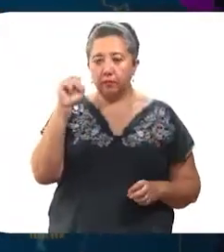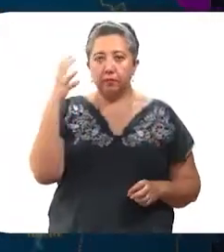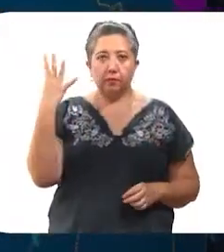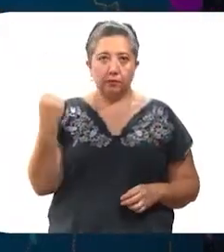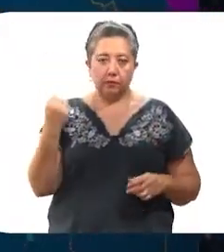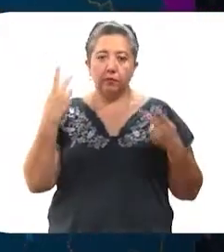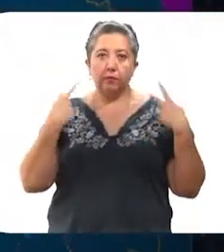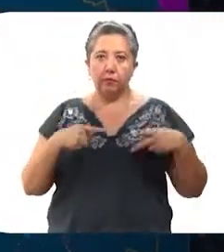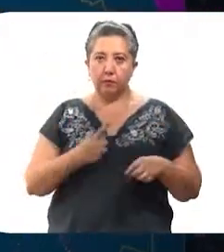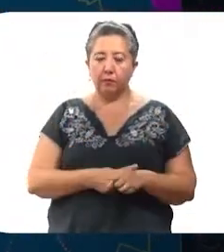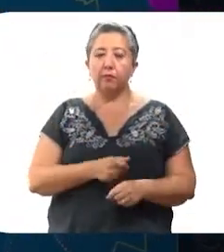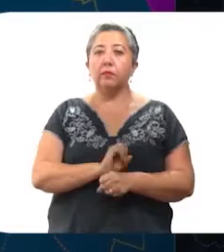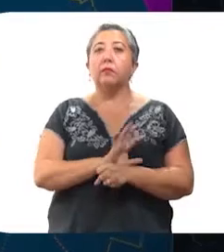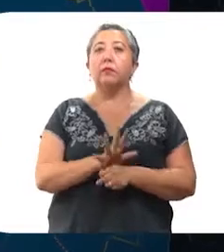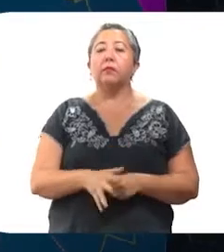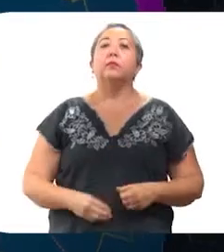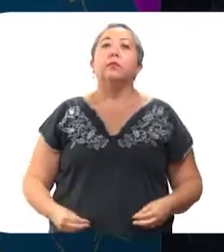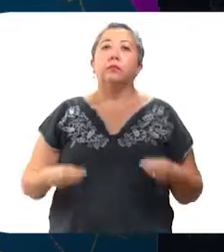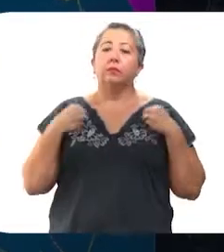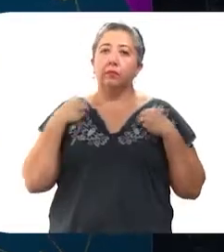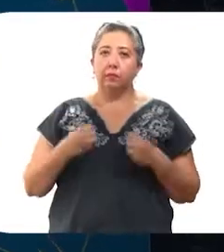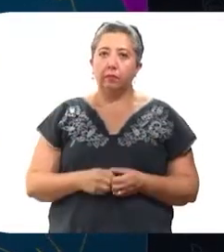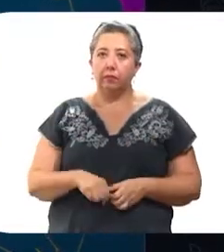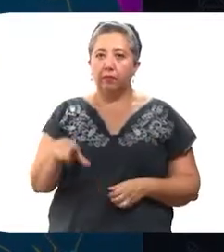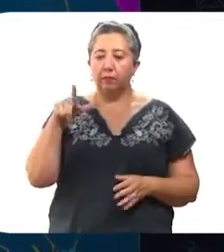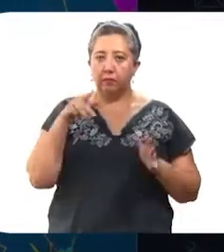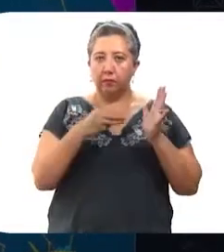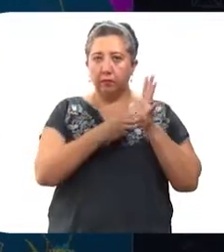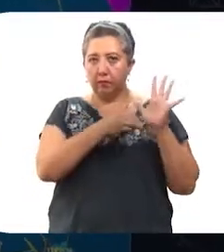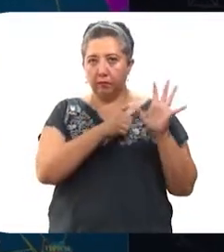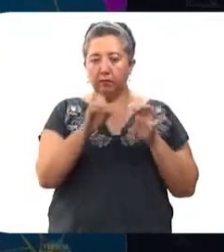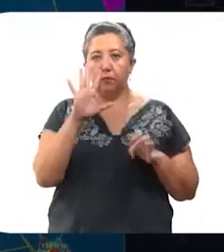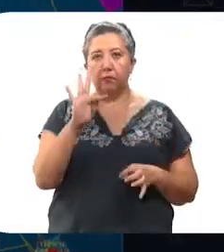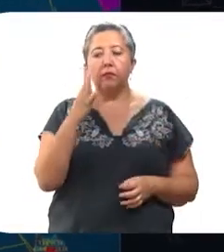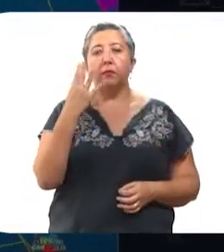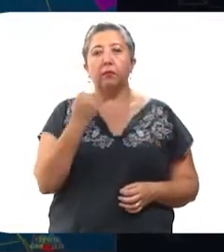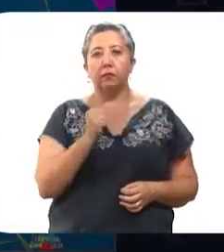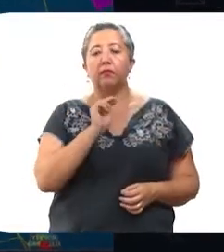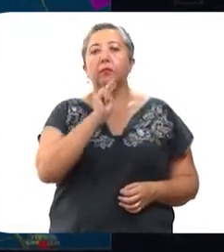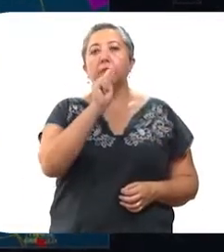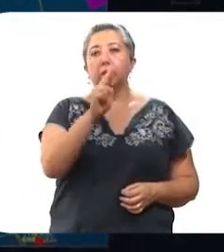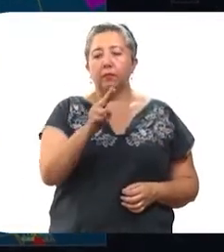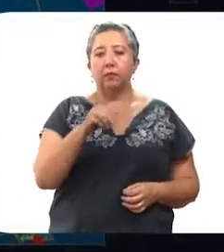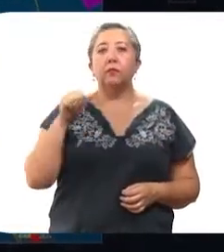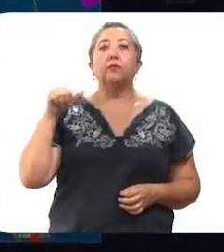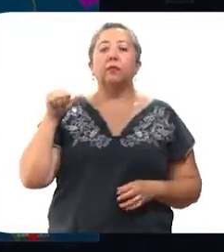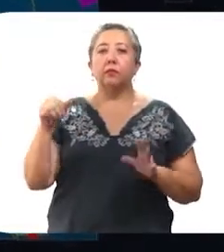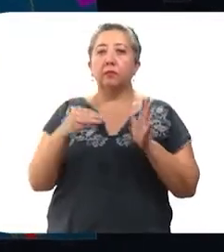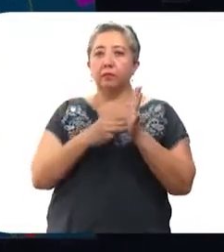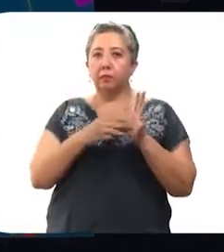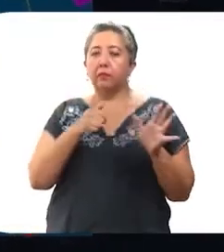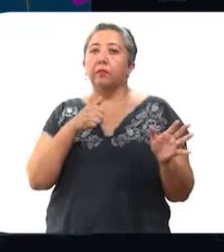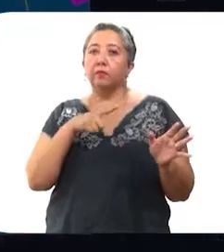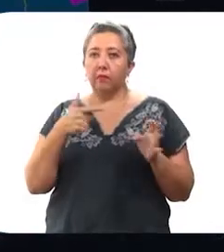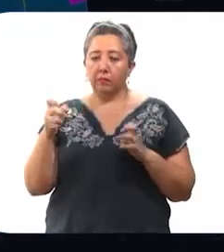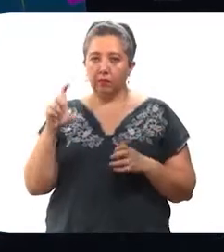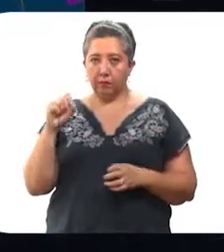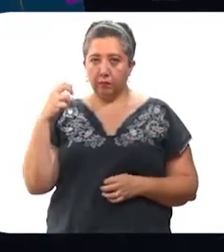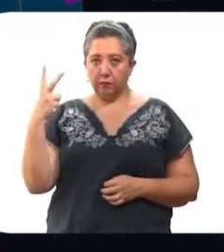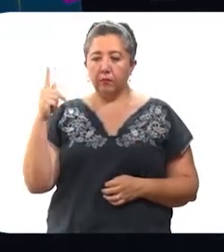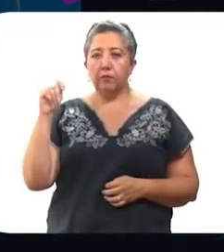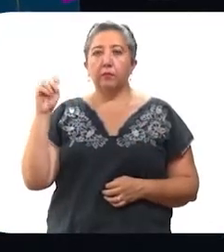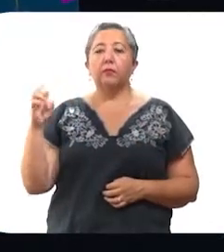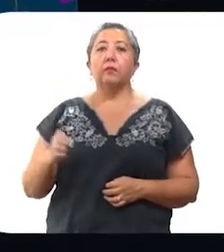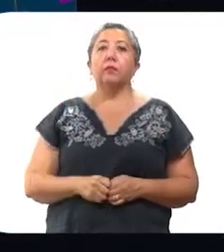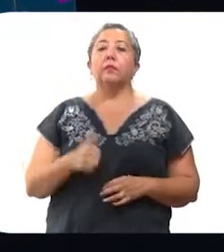68.569 personas contagiadas de coronavirus, que viven 17.649 en la zona norte, 16.727 en la zona